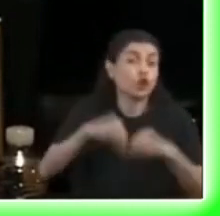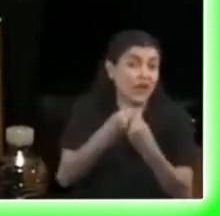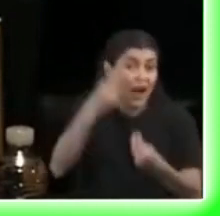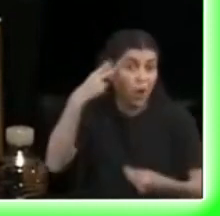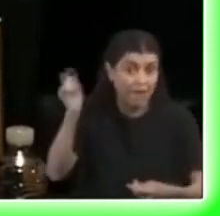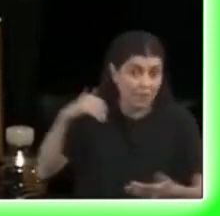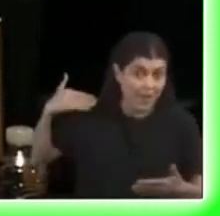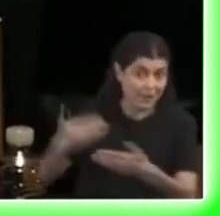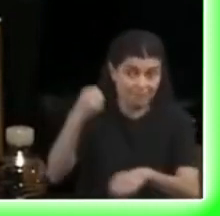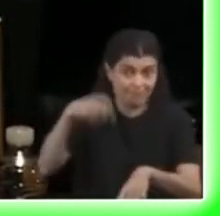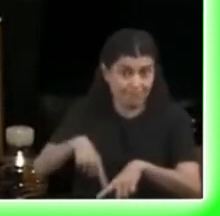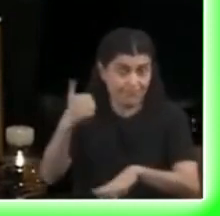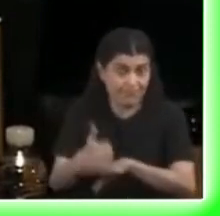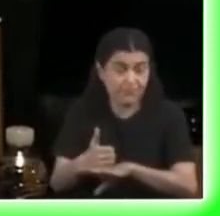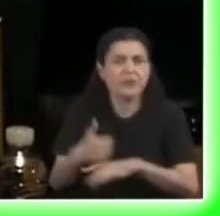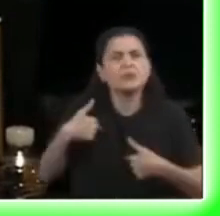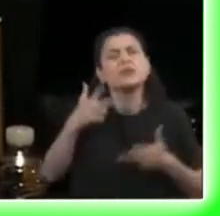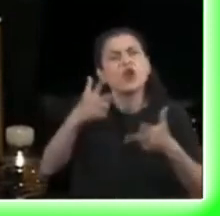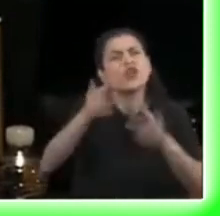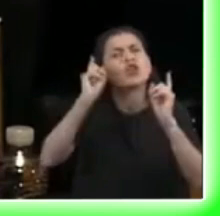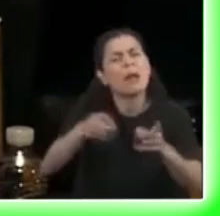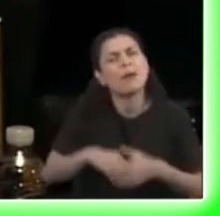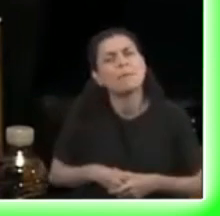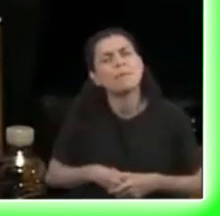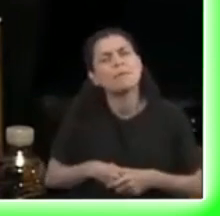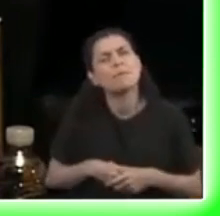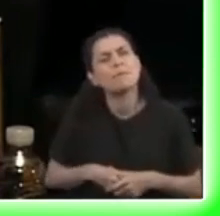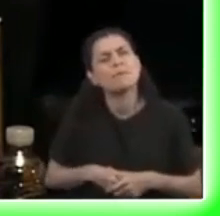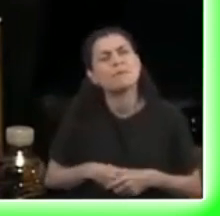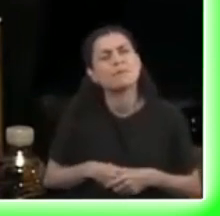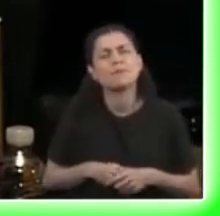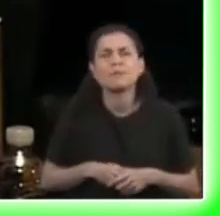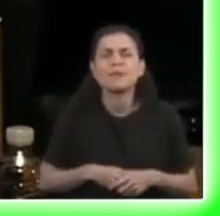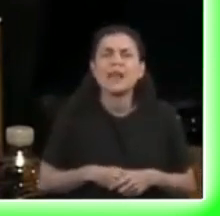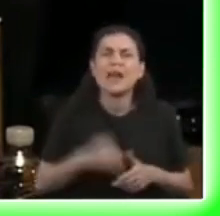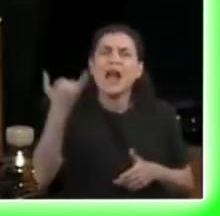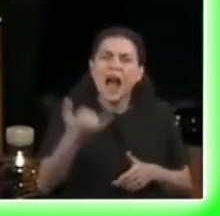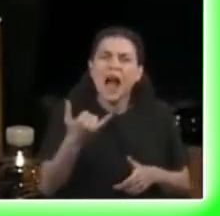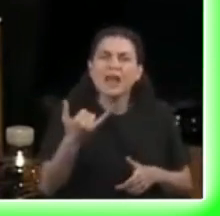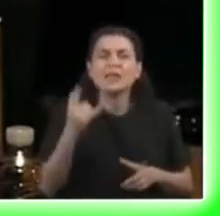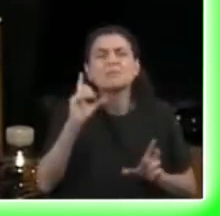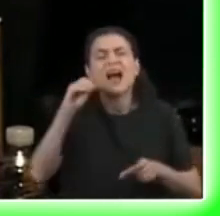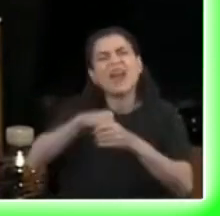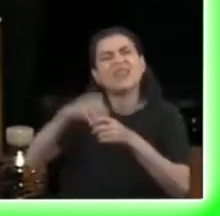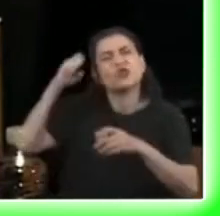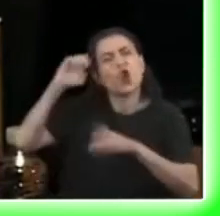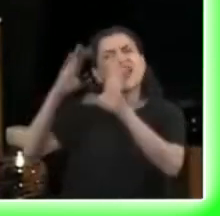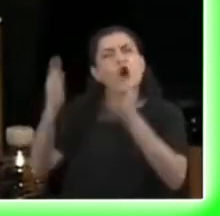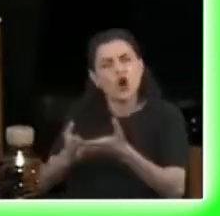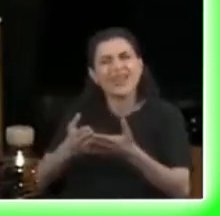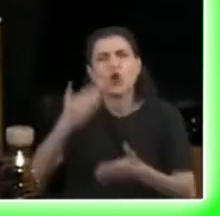que además lo hemos hecho con el 15% de la Cámara de Diputados y